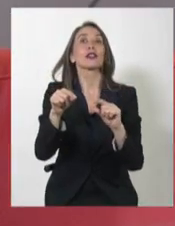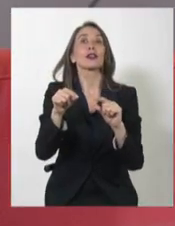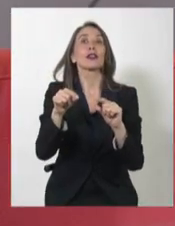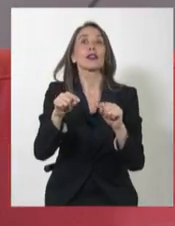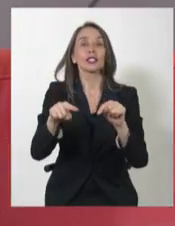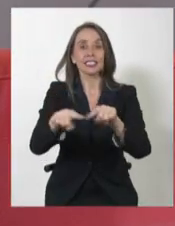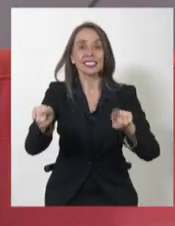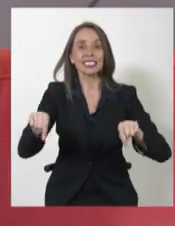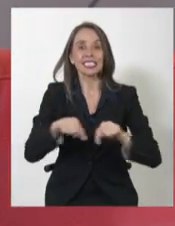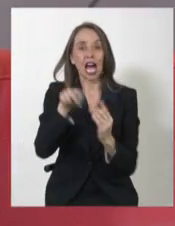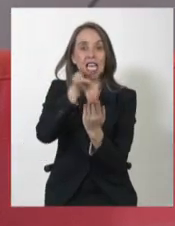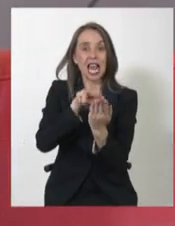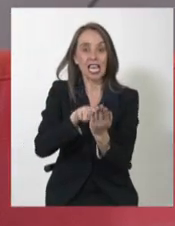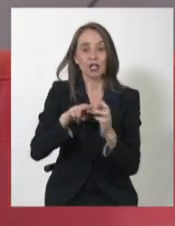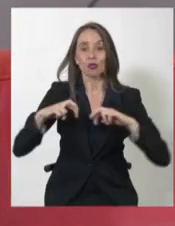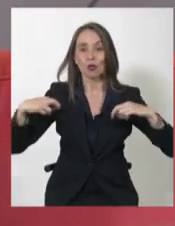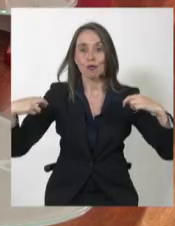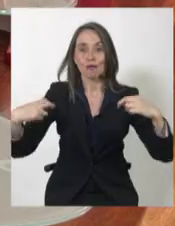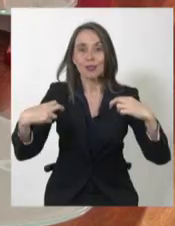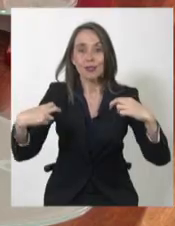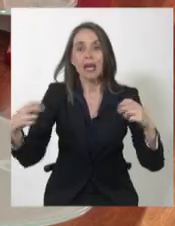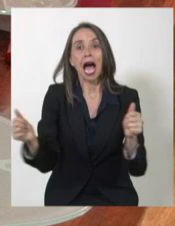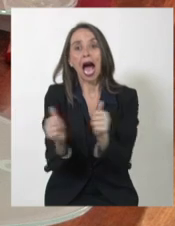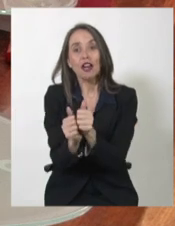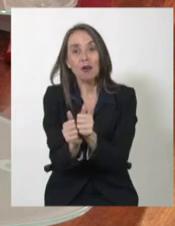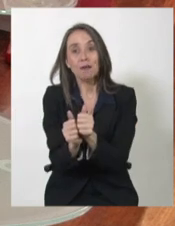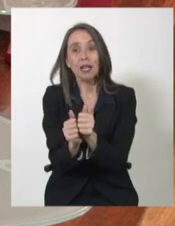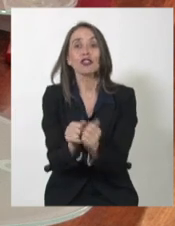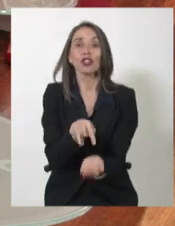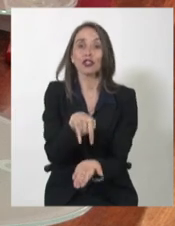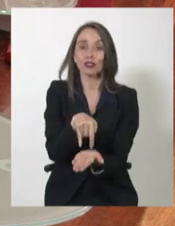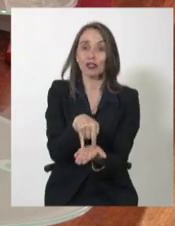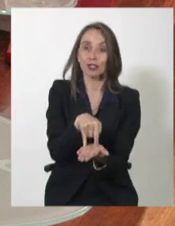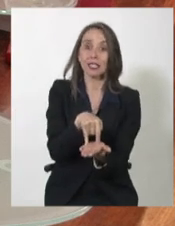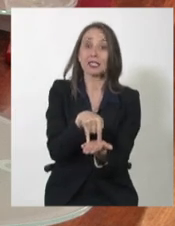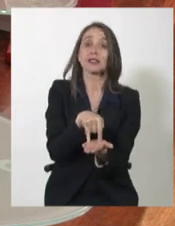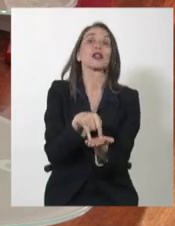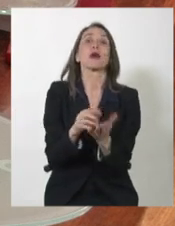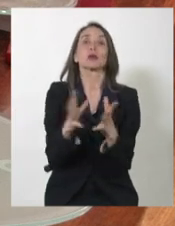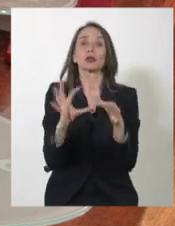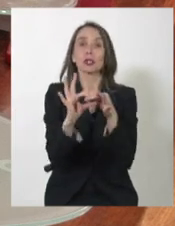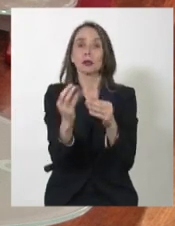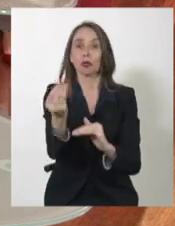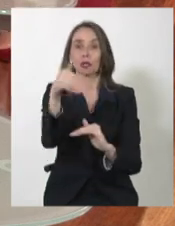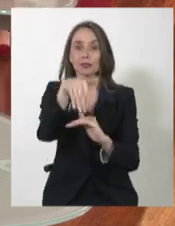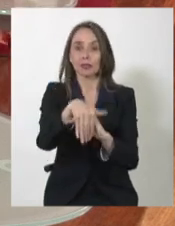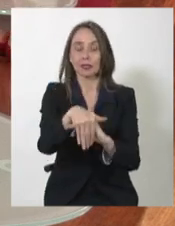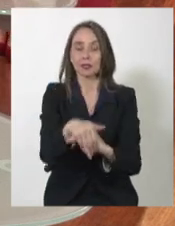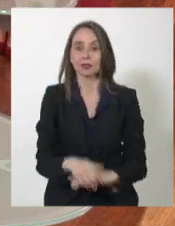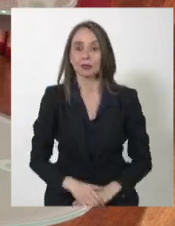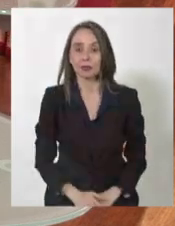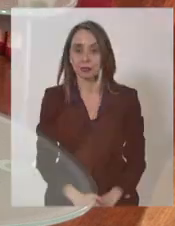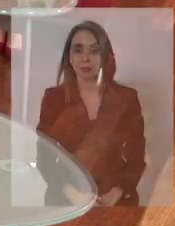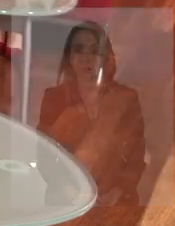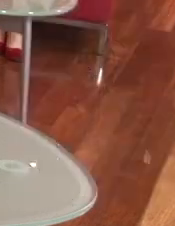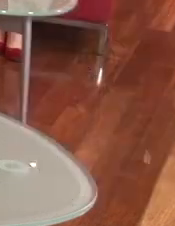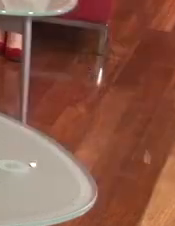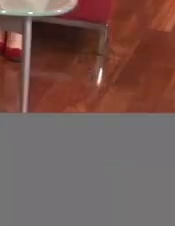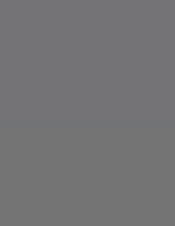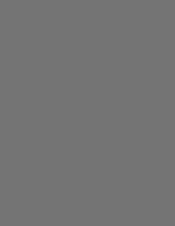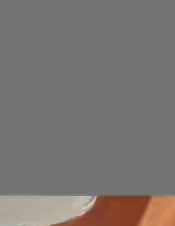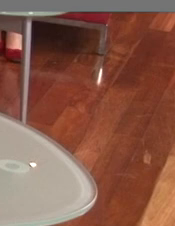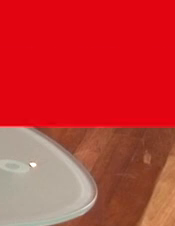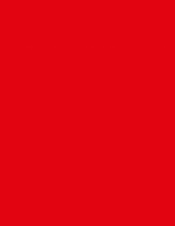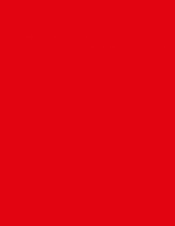de lectura del Congreso Nacional. Así es que muchas gracias y buenas tardes.